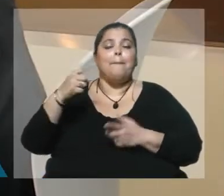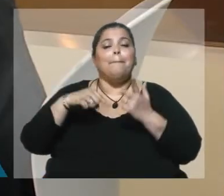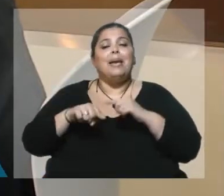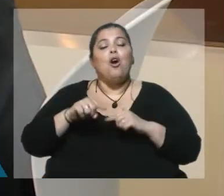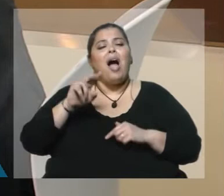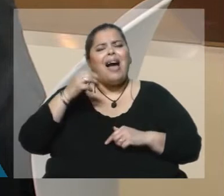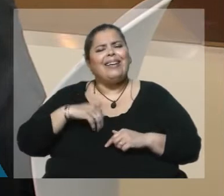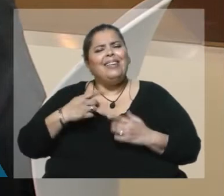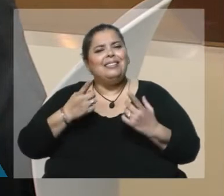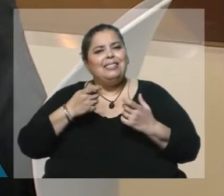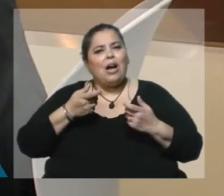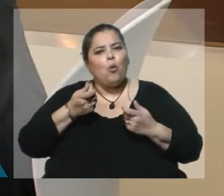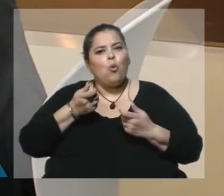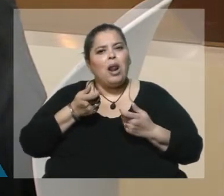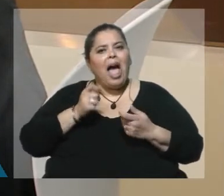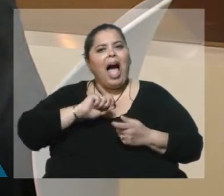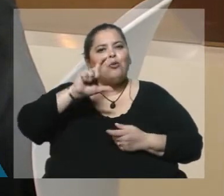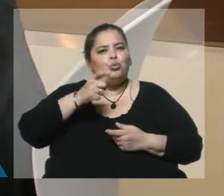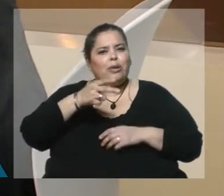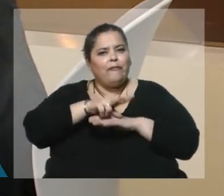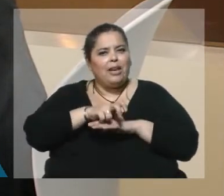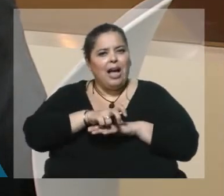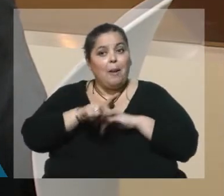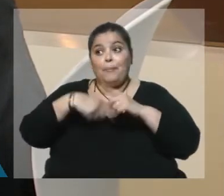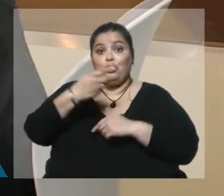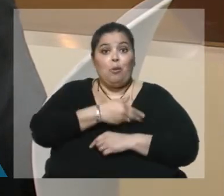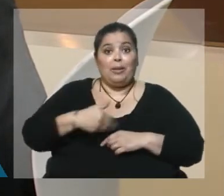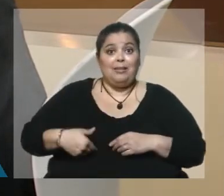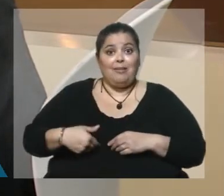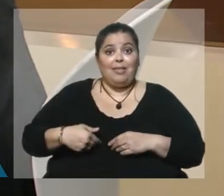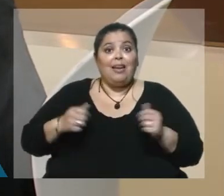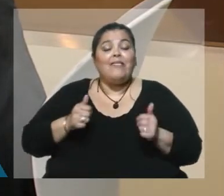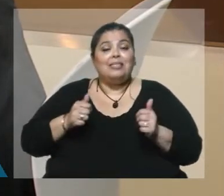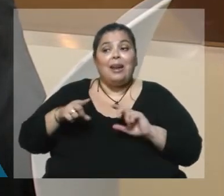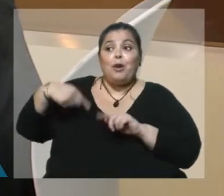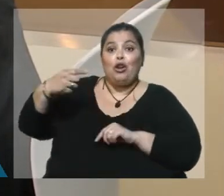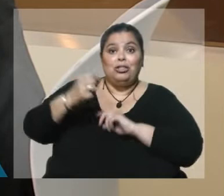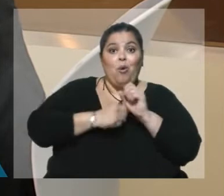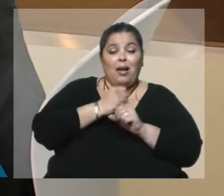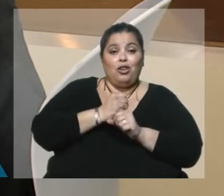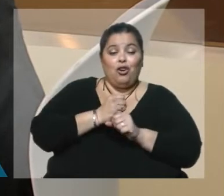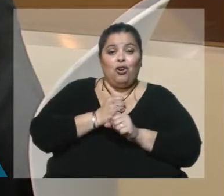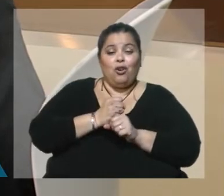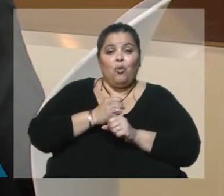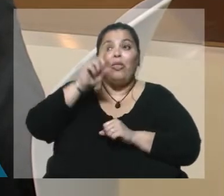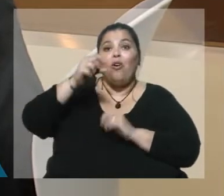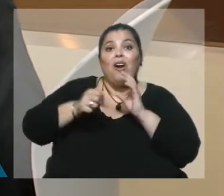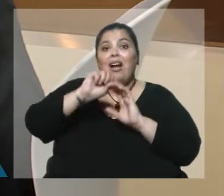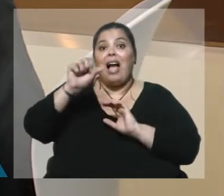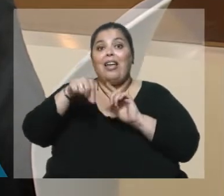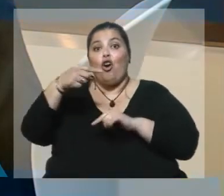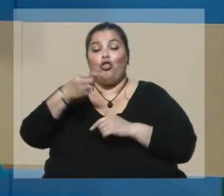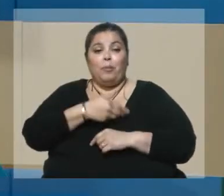ajuste fiscal entonces para porque sino el presidente que venga en octubre del 2023 eh No es mago tampoco para encontrar un país con estos